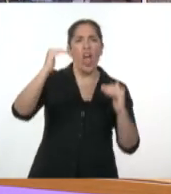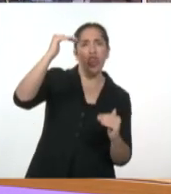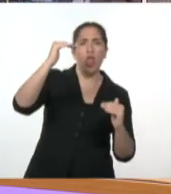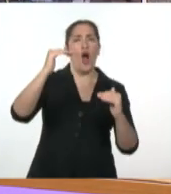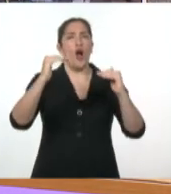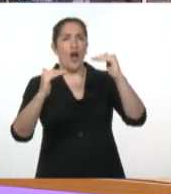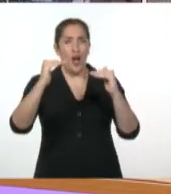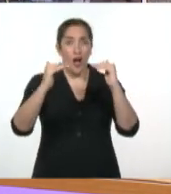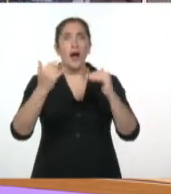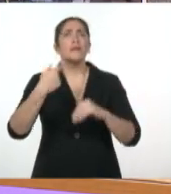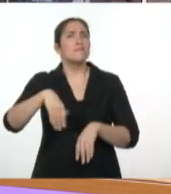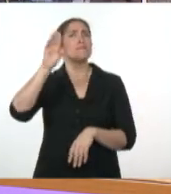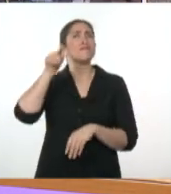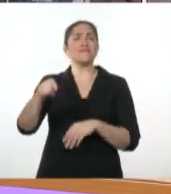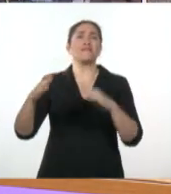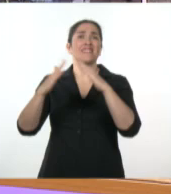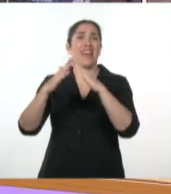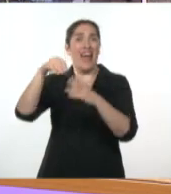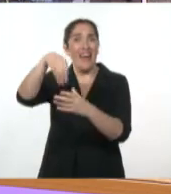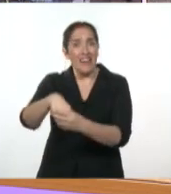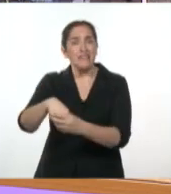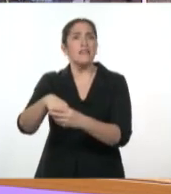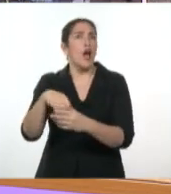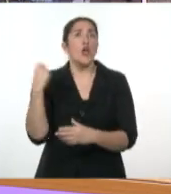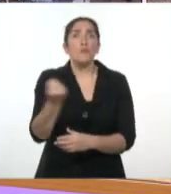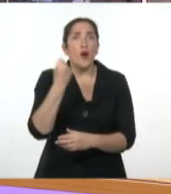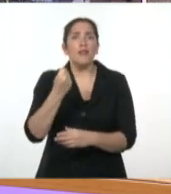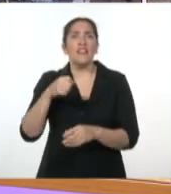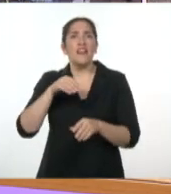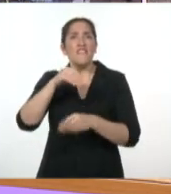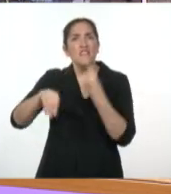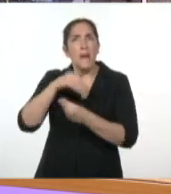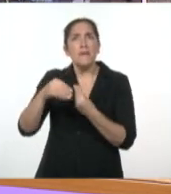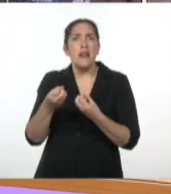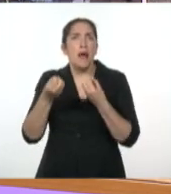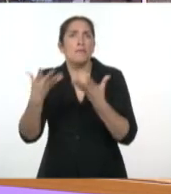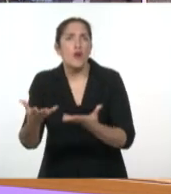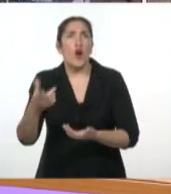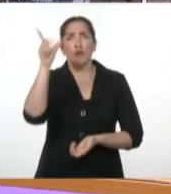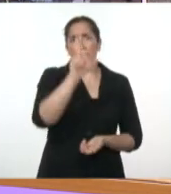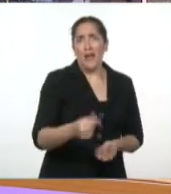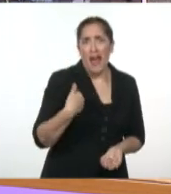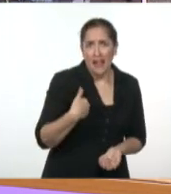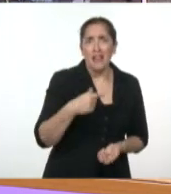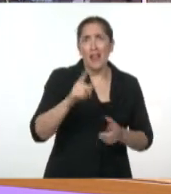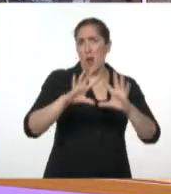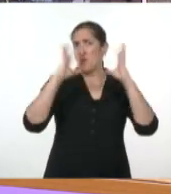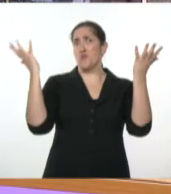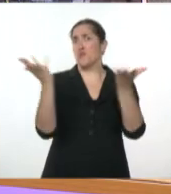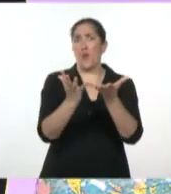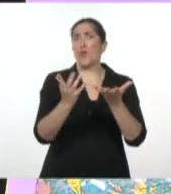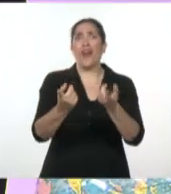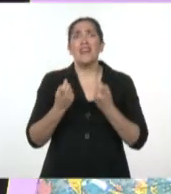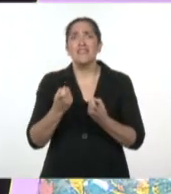tareas domésticas fundamentales para el desarrollo económico de una familia, de un país e incluso del globo completo, del mundo, digamos.